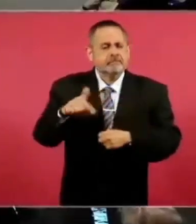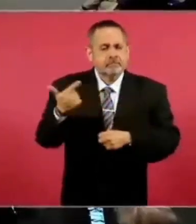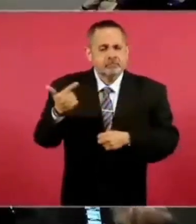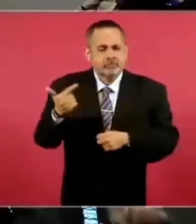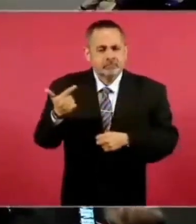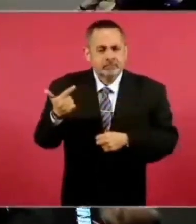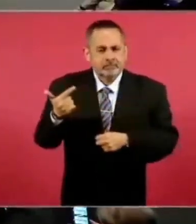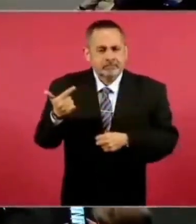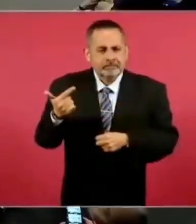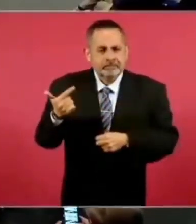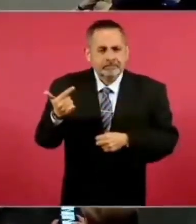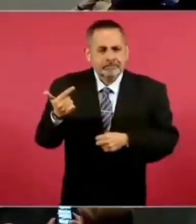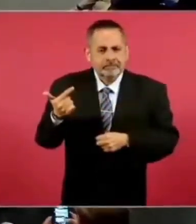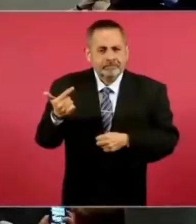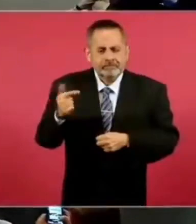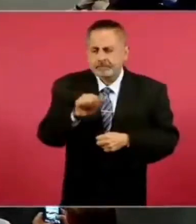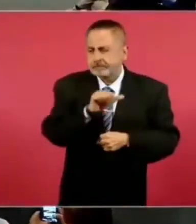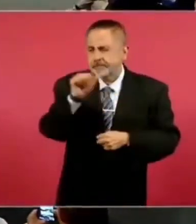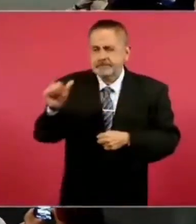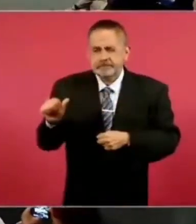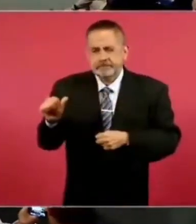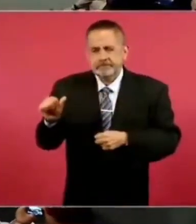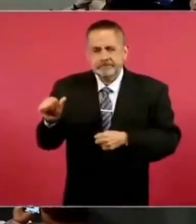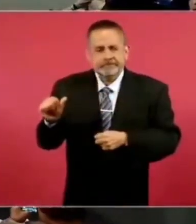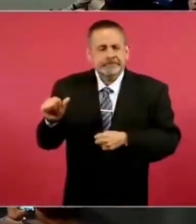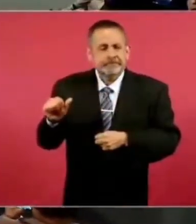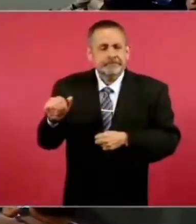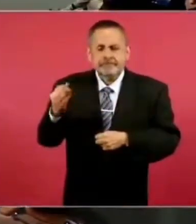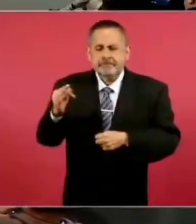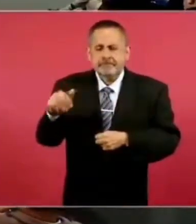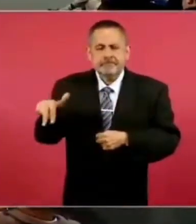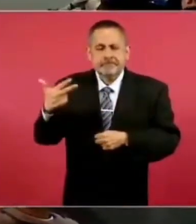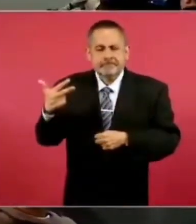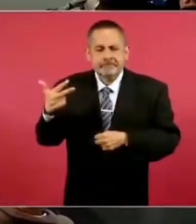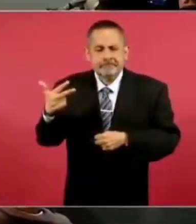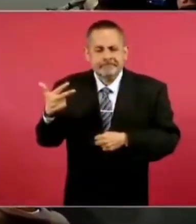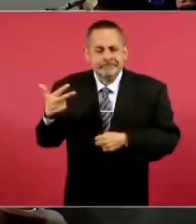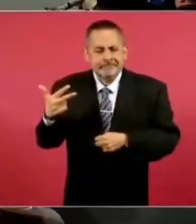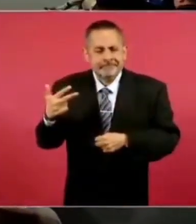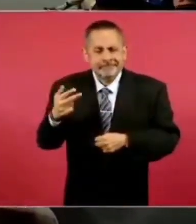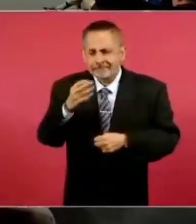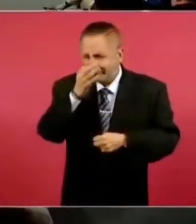¿no? Hasta febrero del 13.